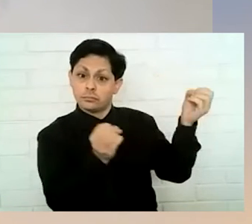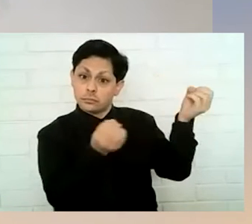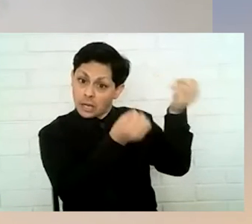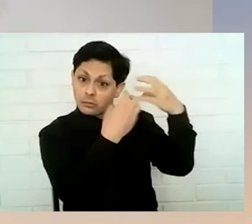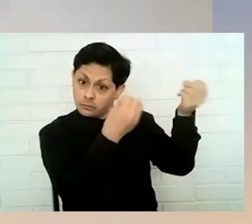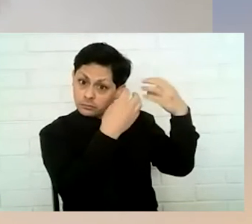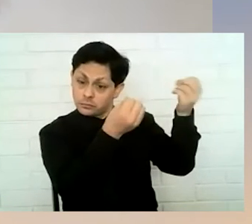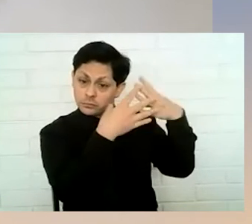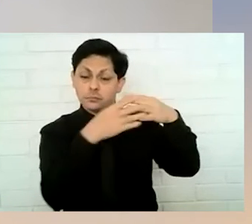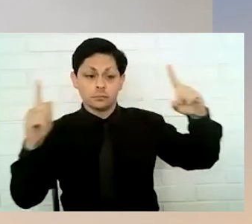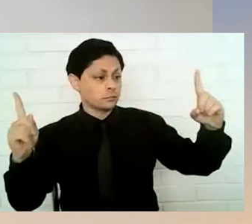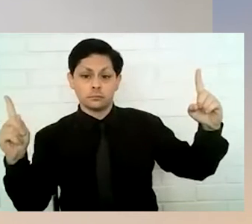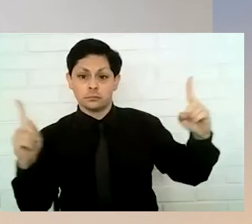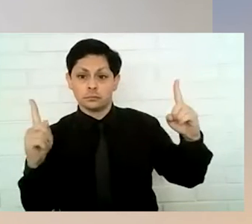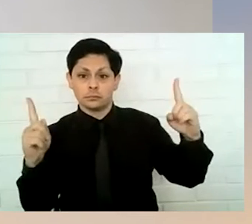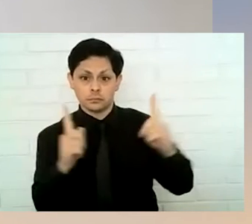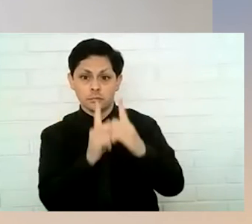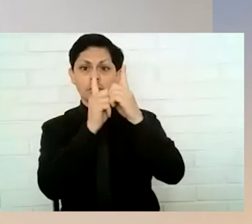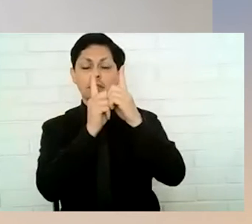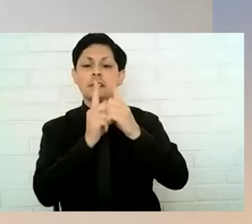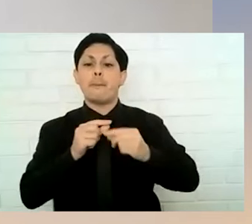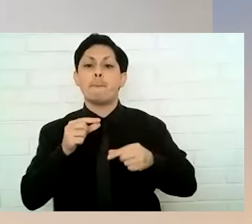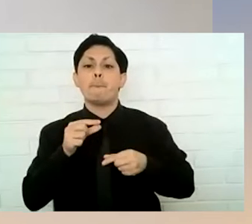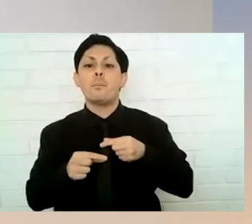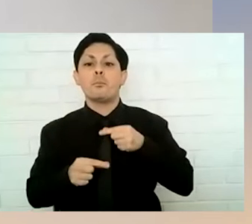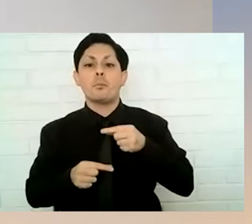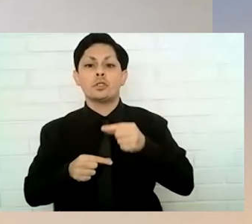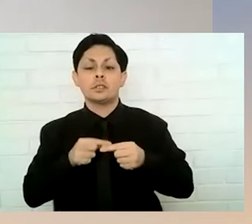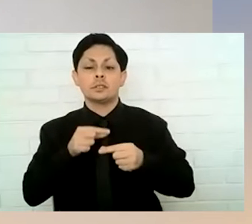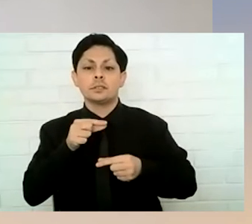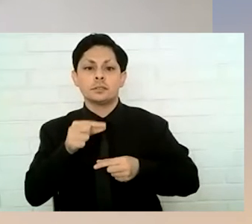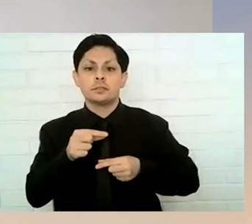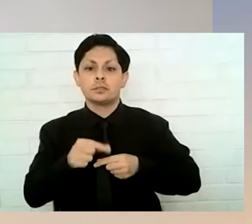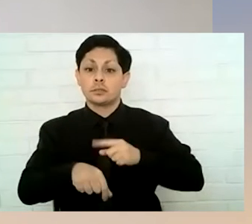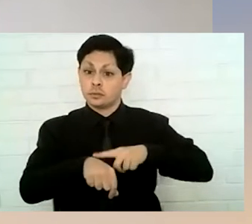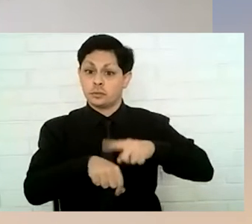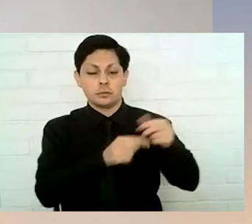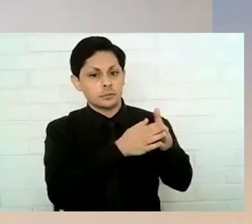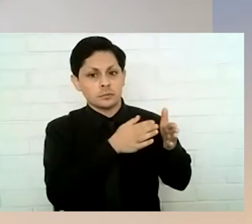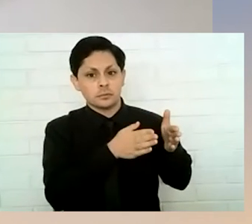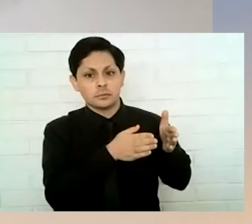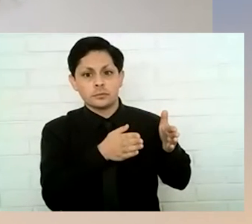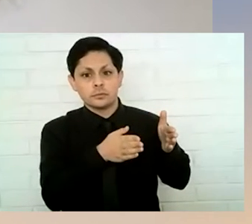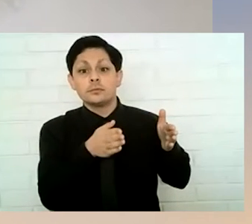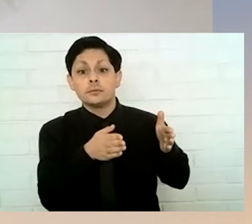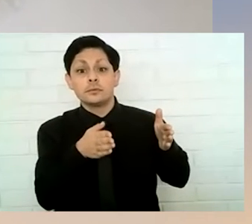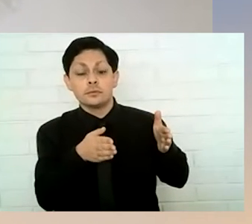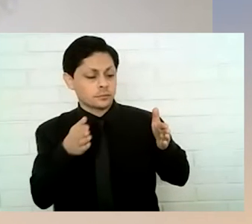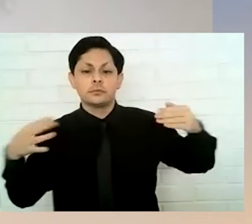que nos une, ¿no es cierto?, en este proceso que nos ha ido llevando con el tiempo a conformar esta red